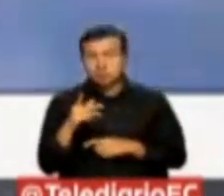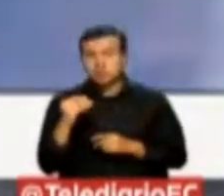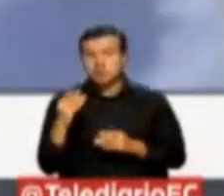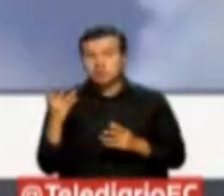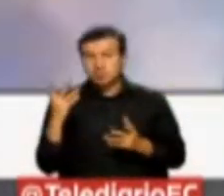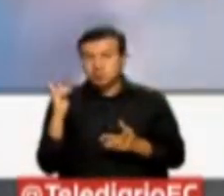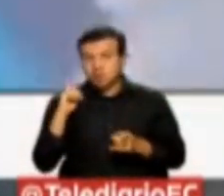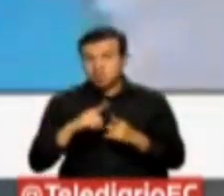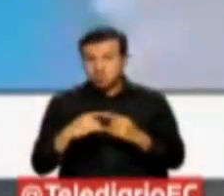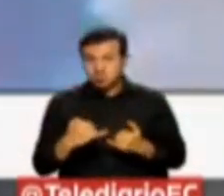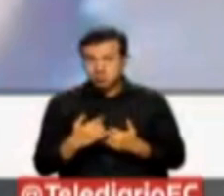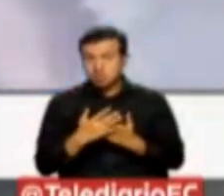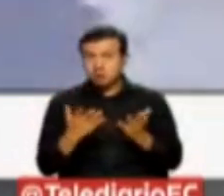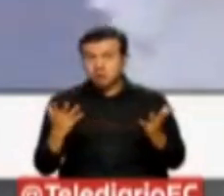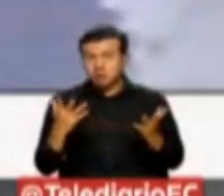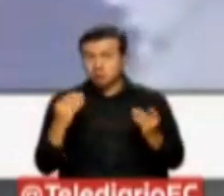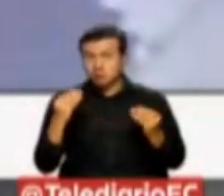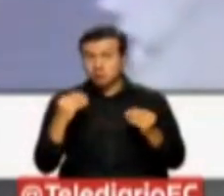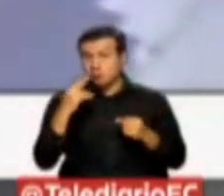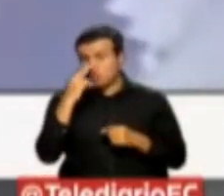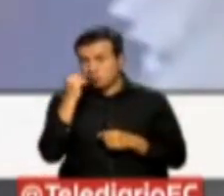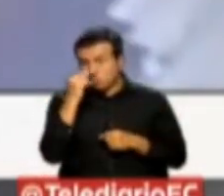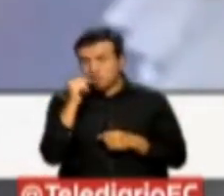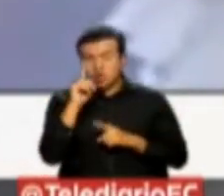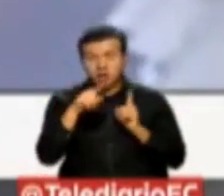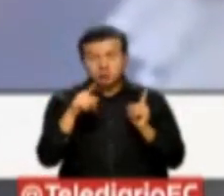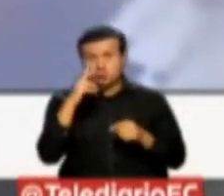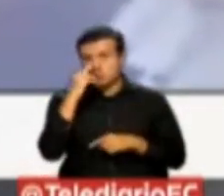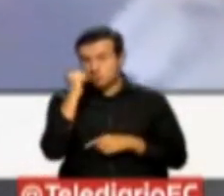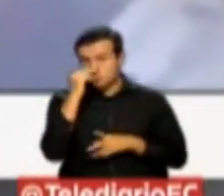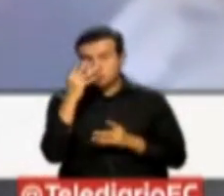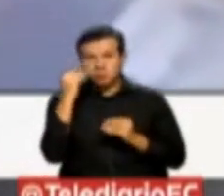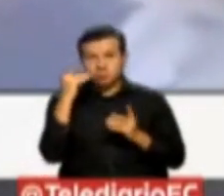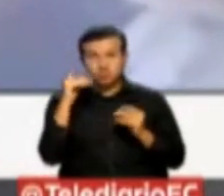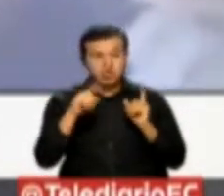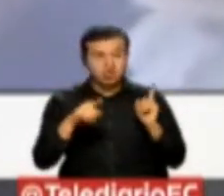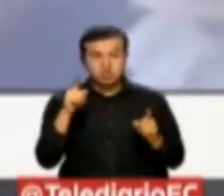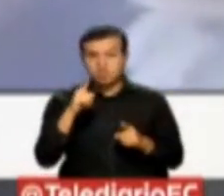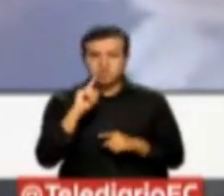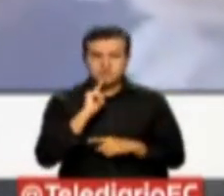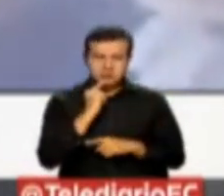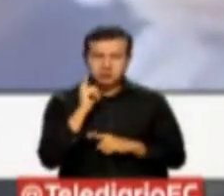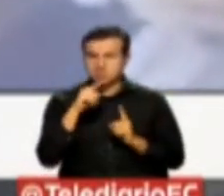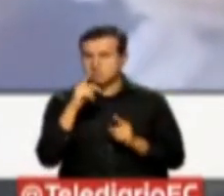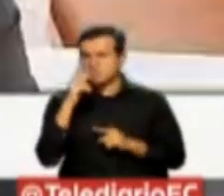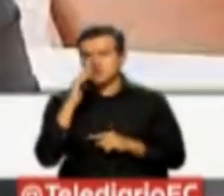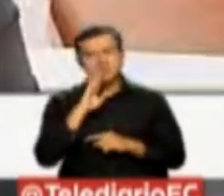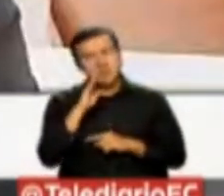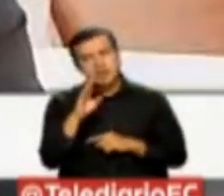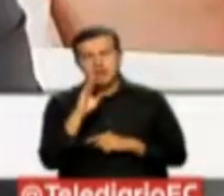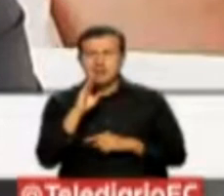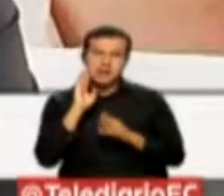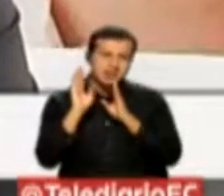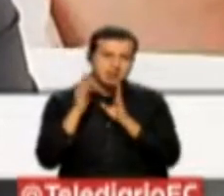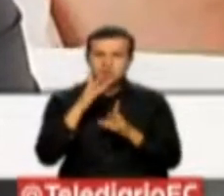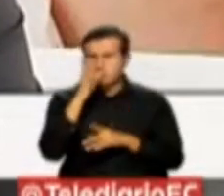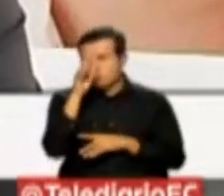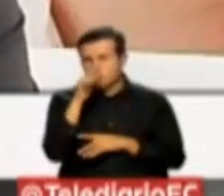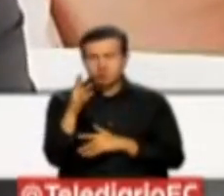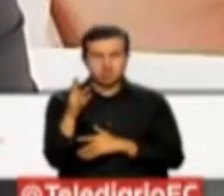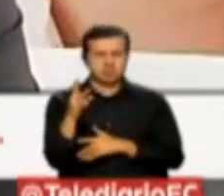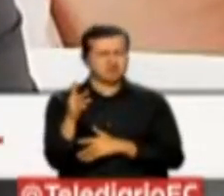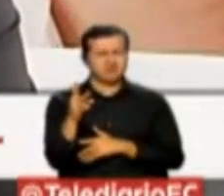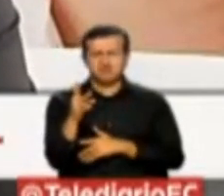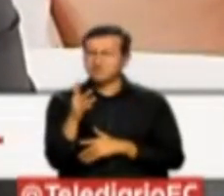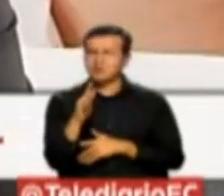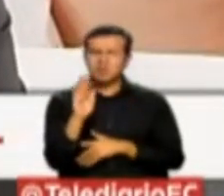hasta ahorita, en este momento hay hasta memes en el tema. Y hay de los más serios hasta los más chistosos. Pero más allá del tema